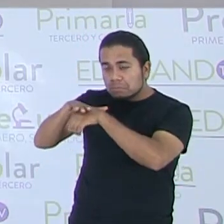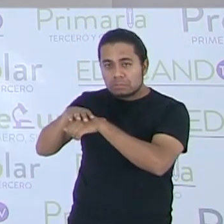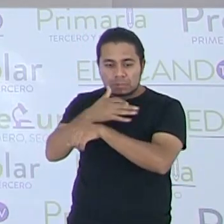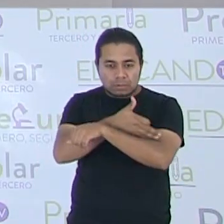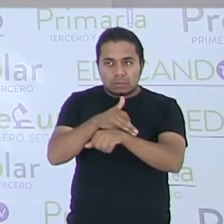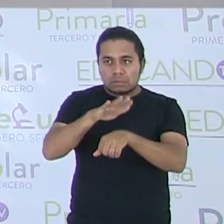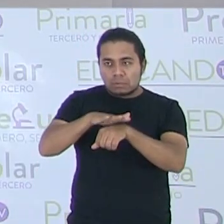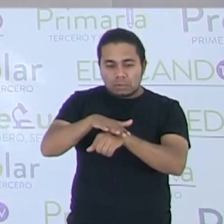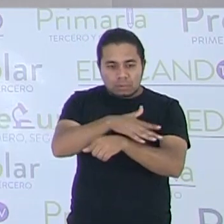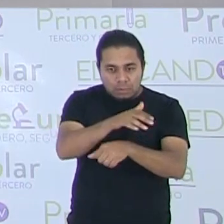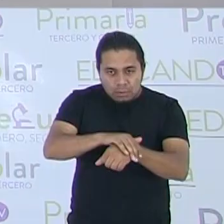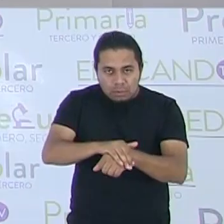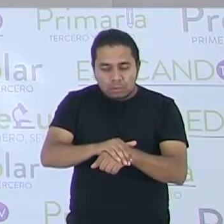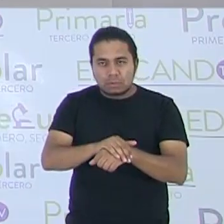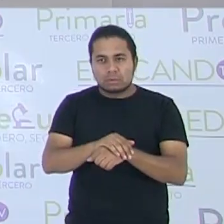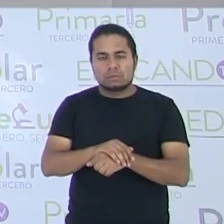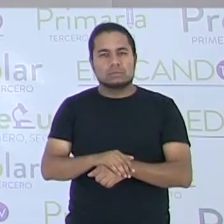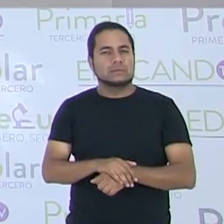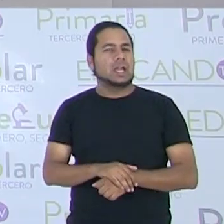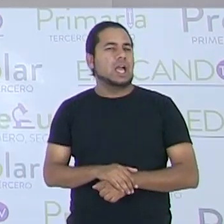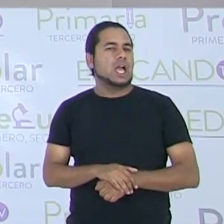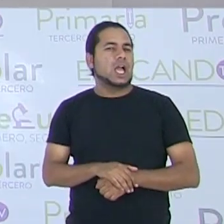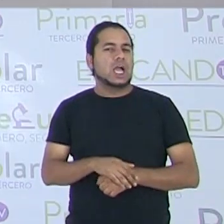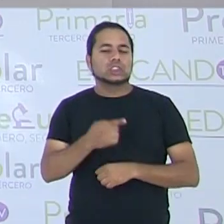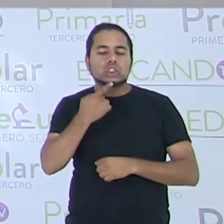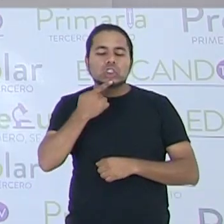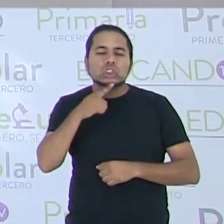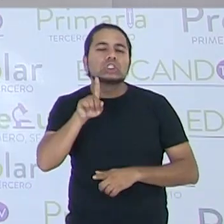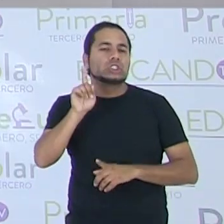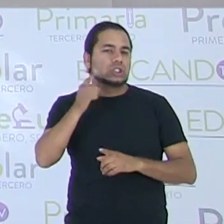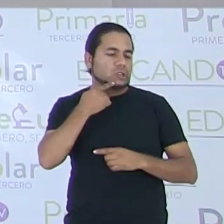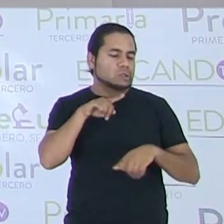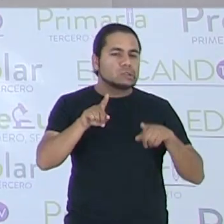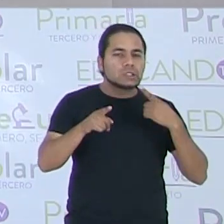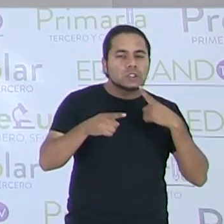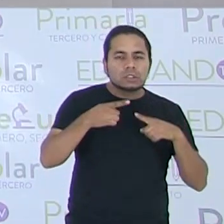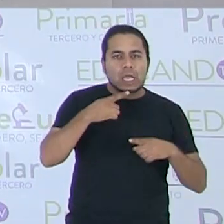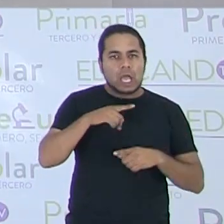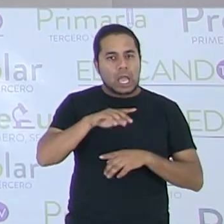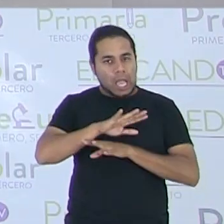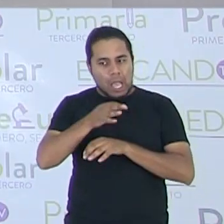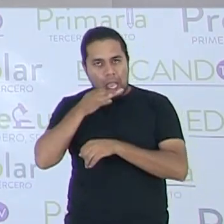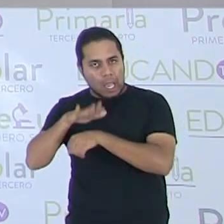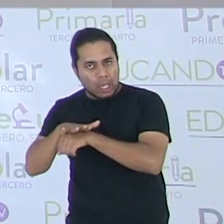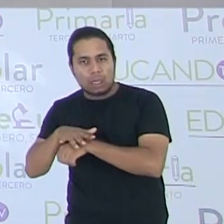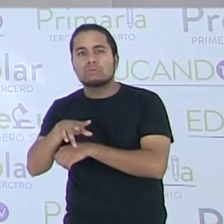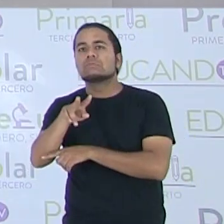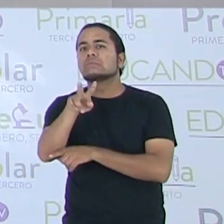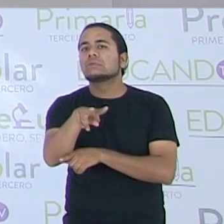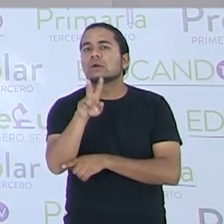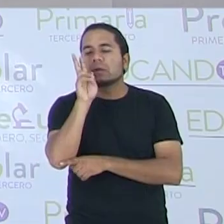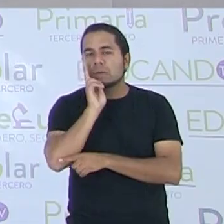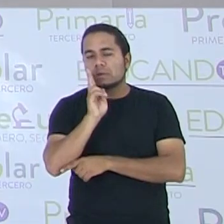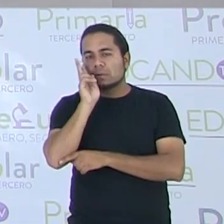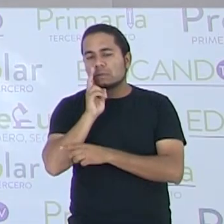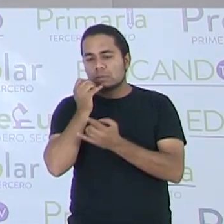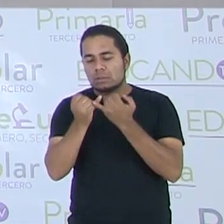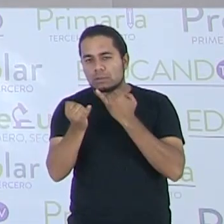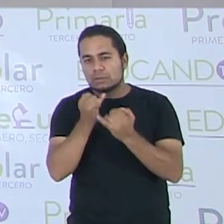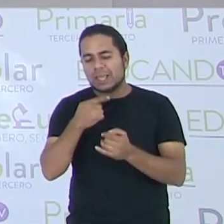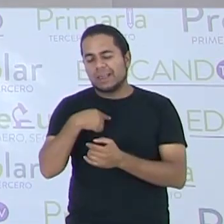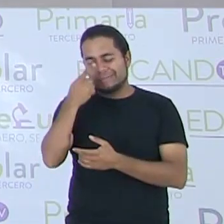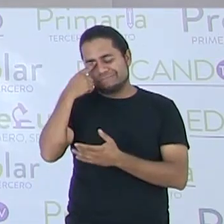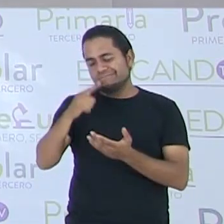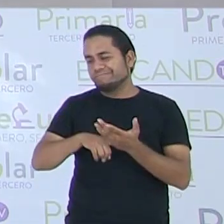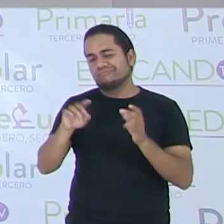le dijeron, esto no es un rumor, si ya te llegó el aviso es porque es cierto. Entonces ella todavía no lo